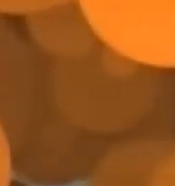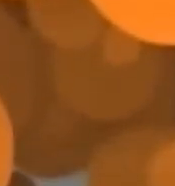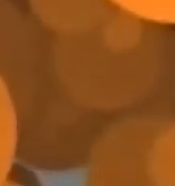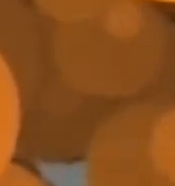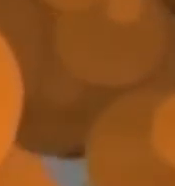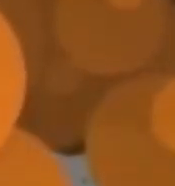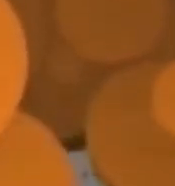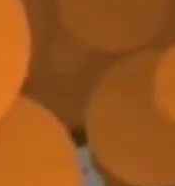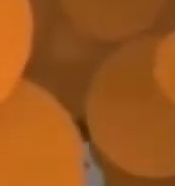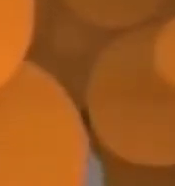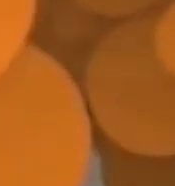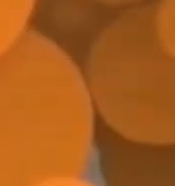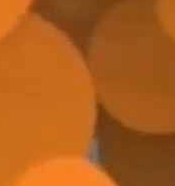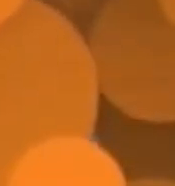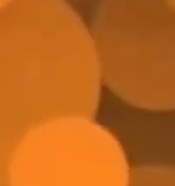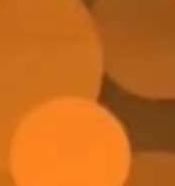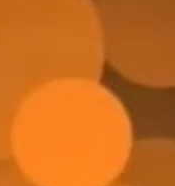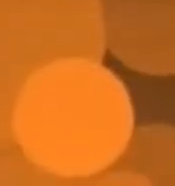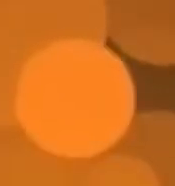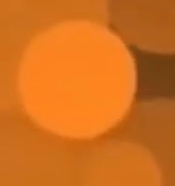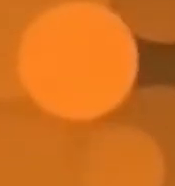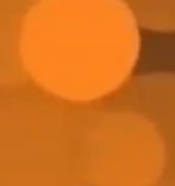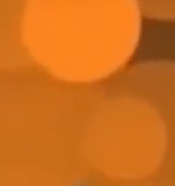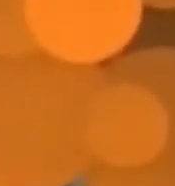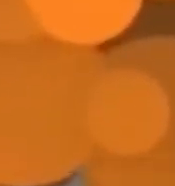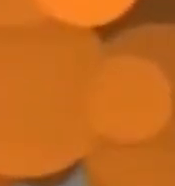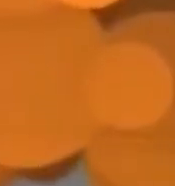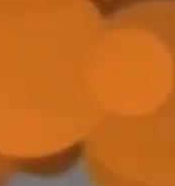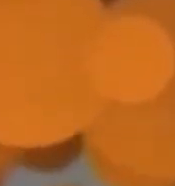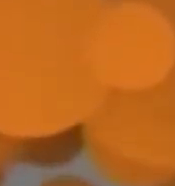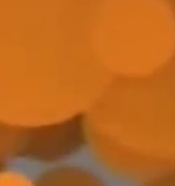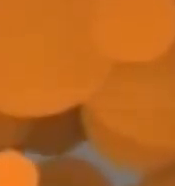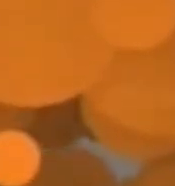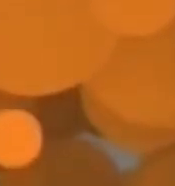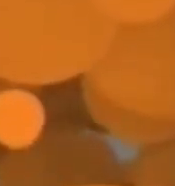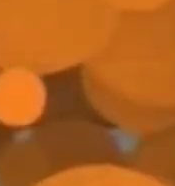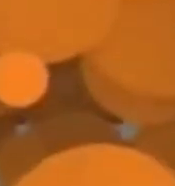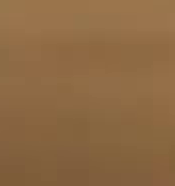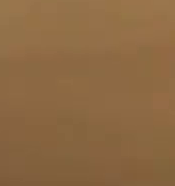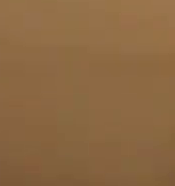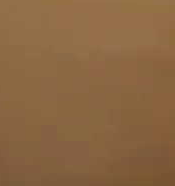Telecaribe, 30 años de historias.